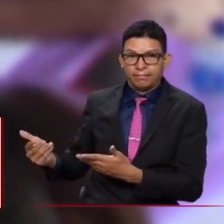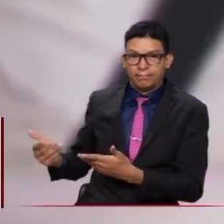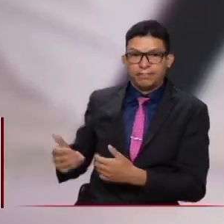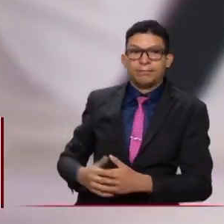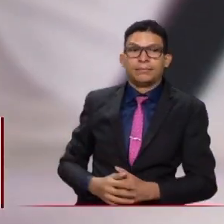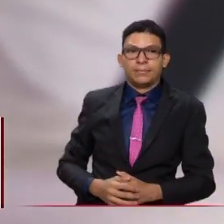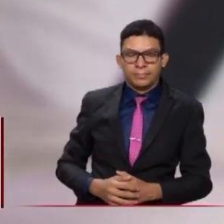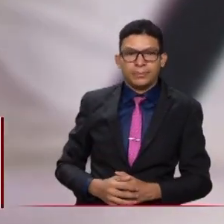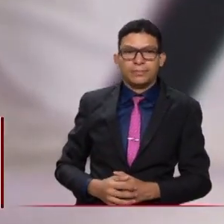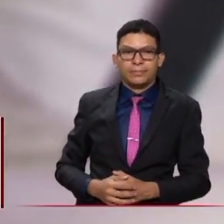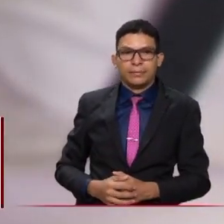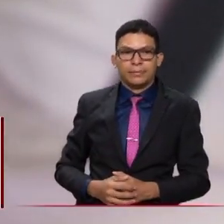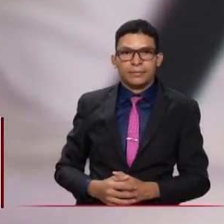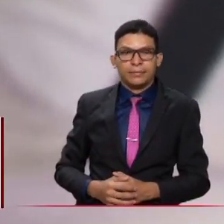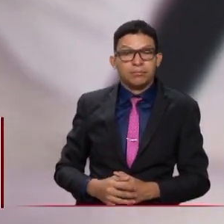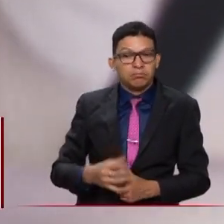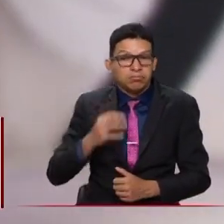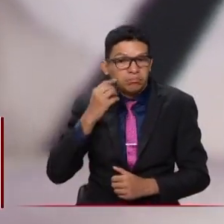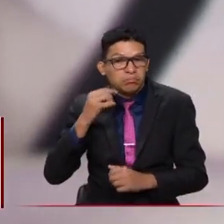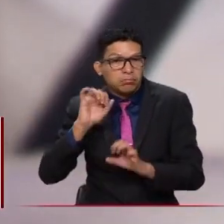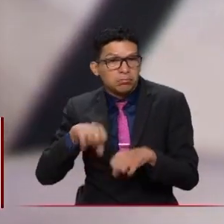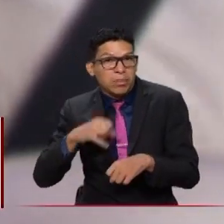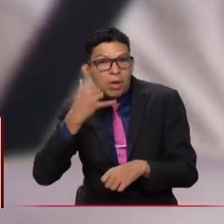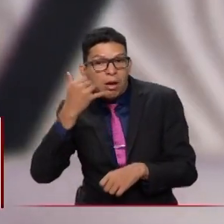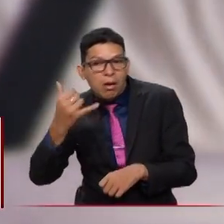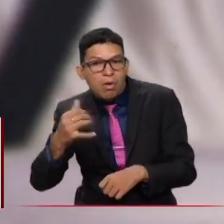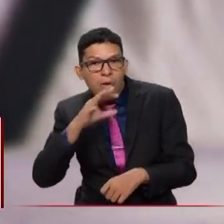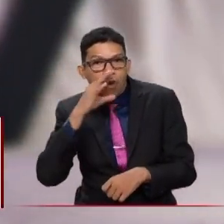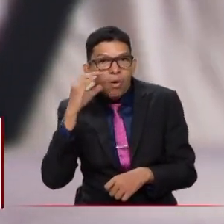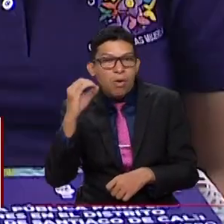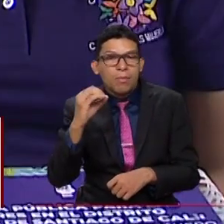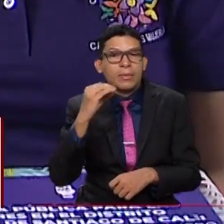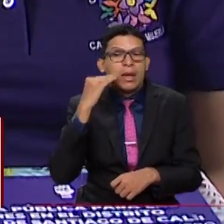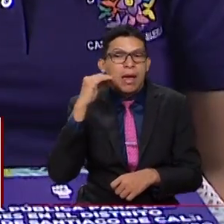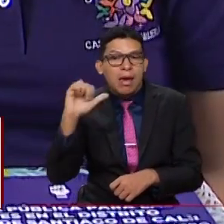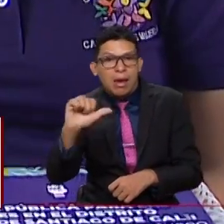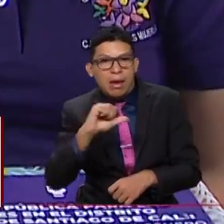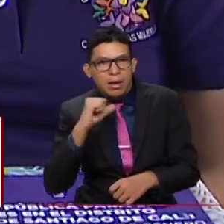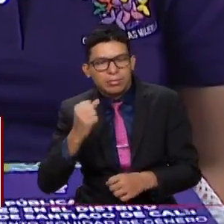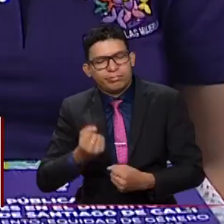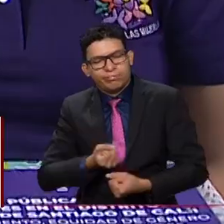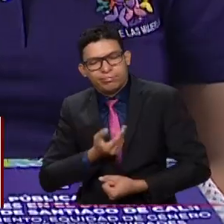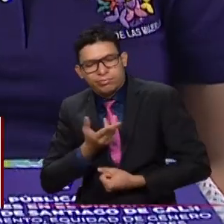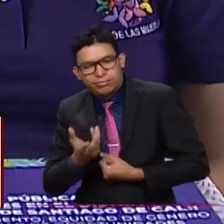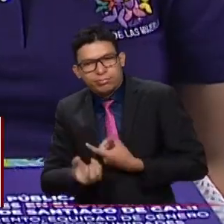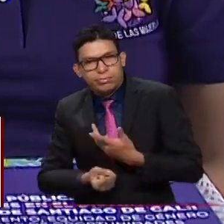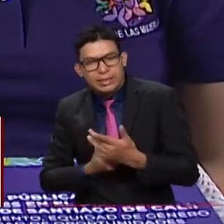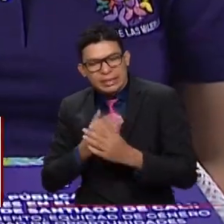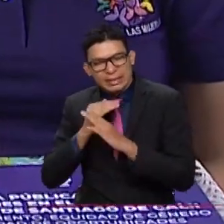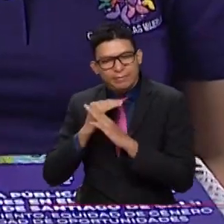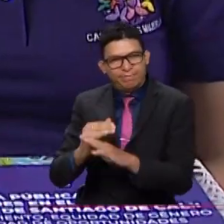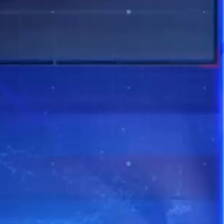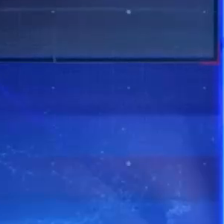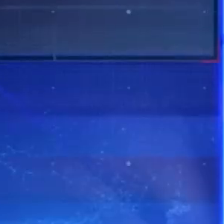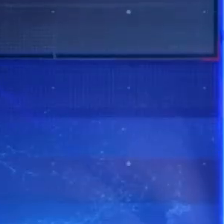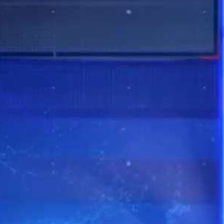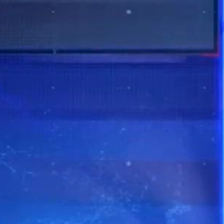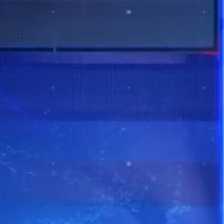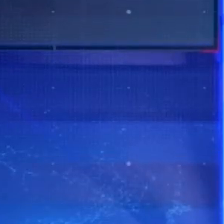620-3580 a la que pueden comunicarse hombres y mujeres que deseen gestionar sus emociones y evitar cualquier tipo de violencia.